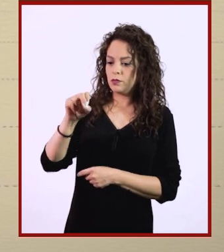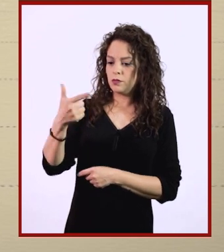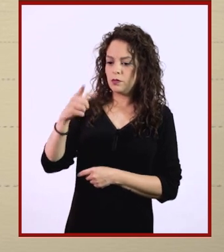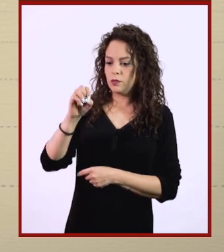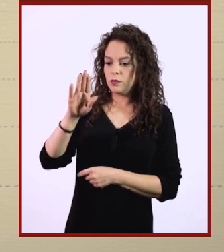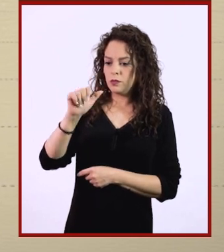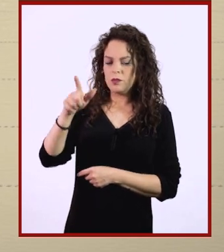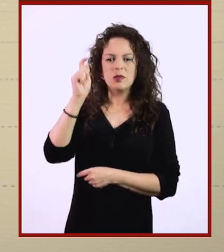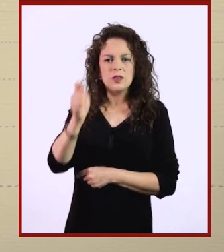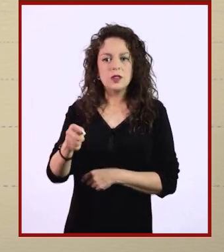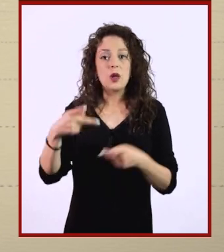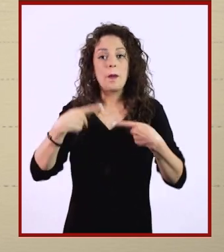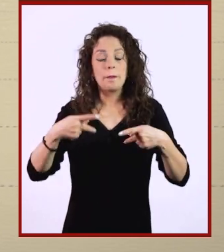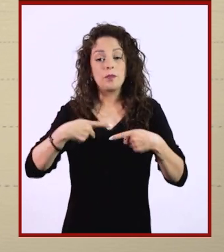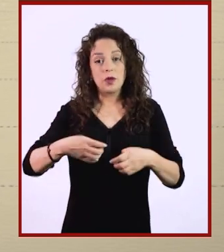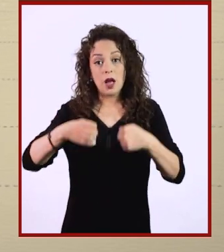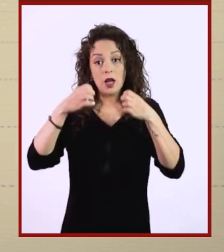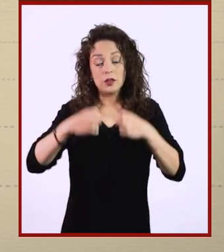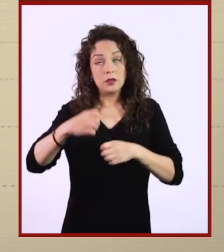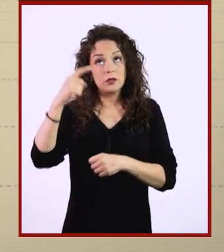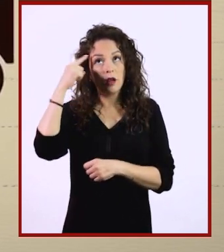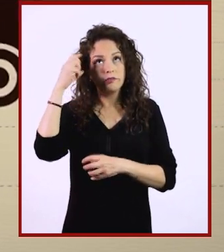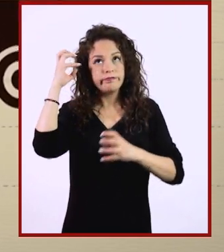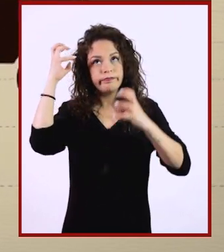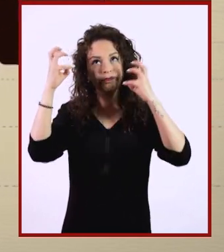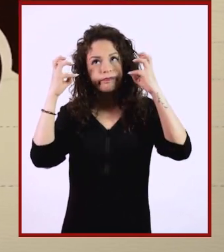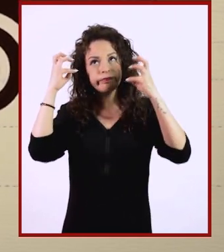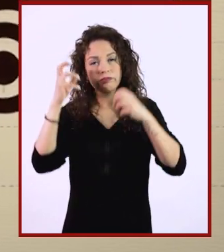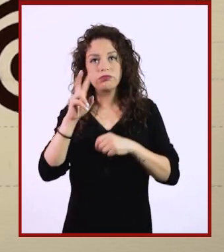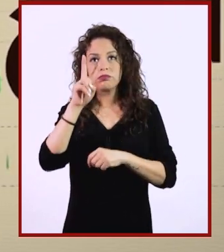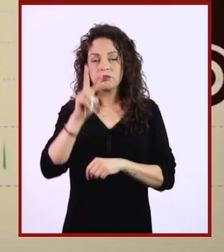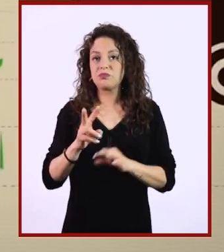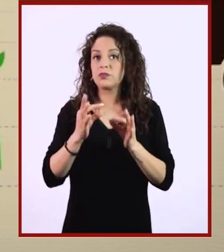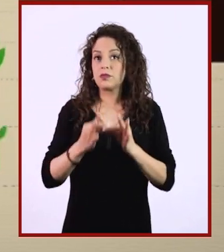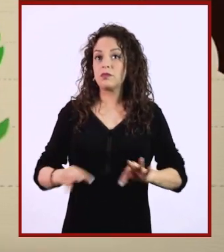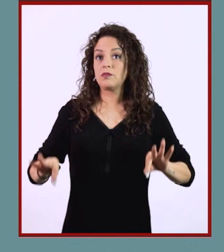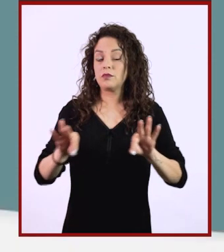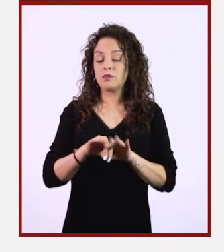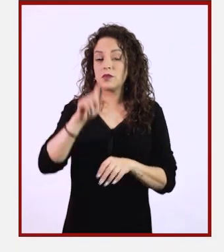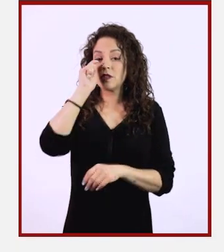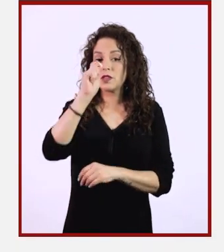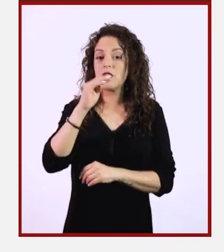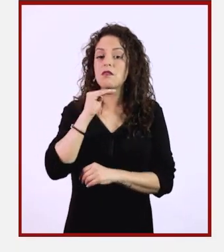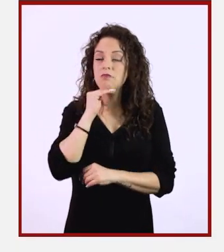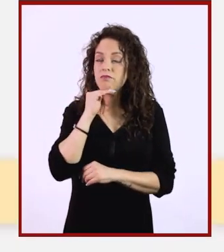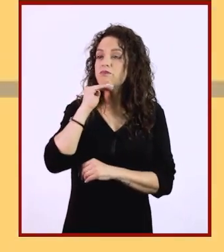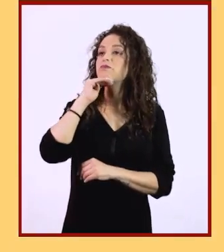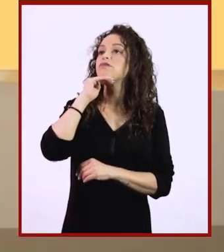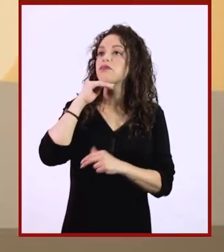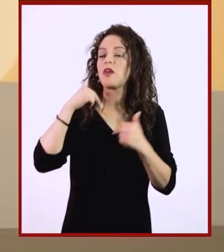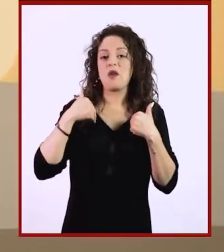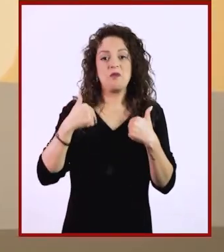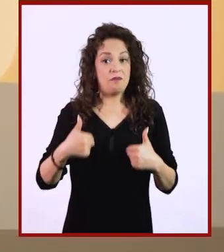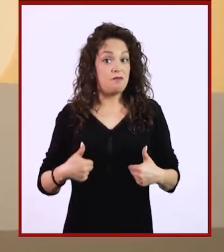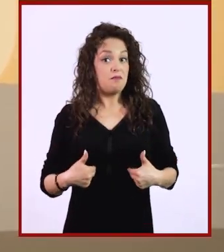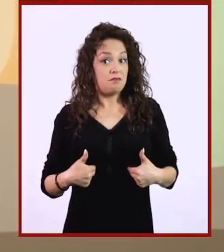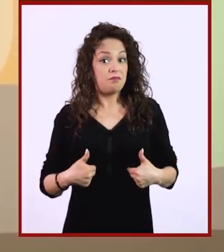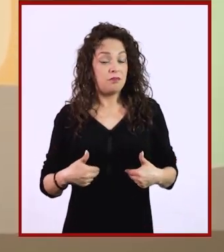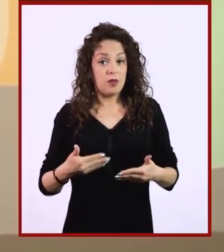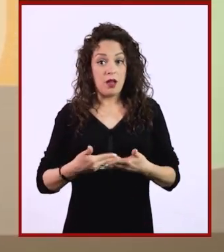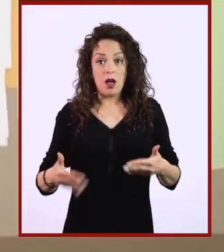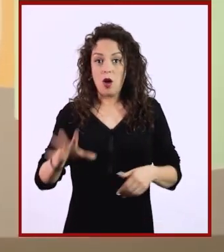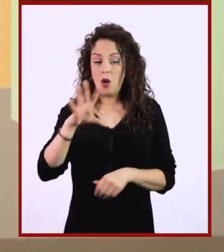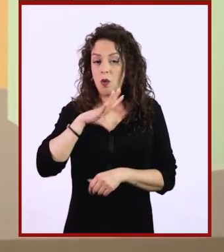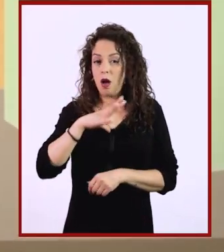consciente sobre la relevancia de lo que implica la dignidad humana. Hoy por hoy tenemos